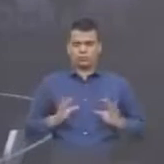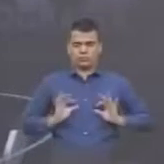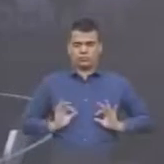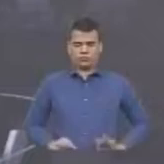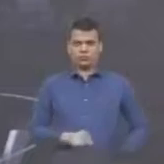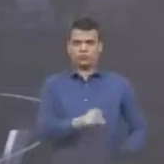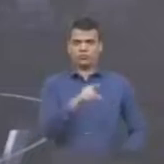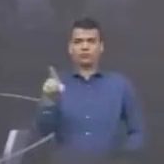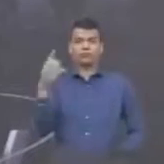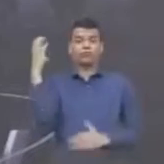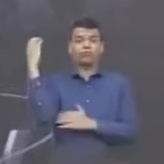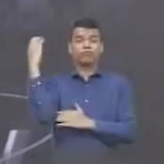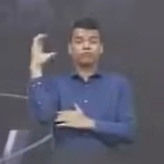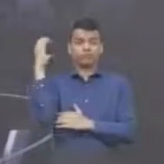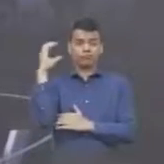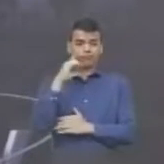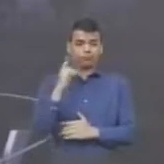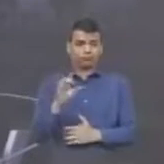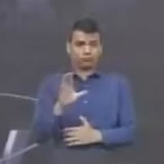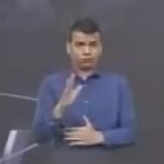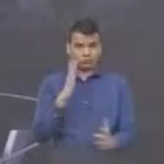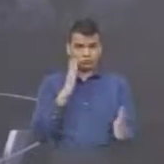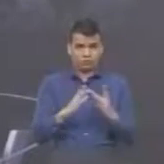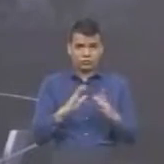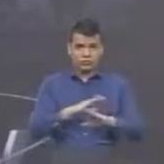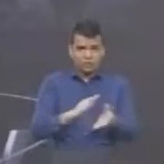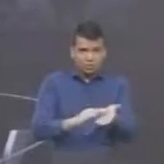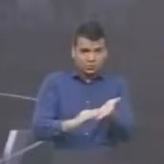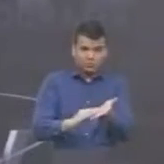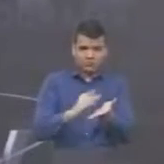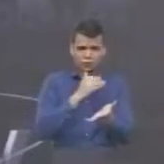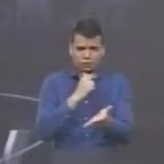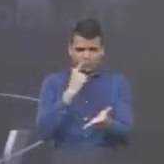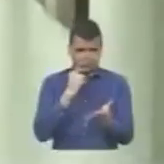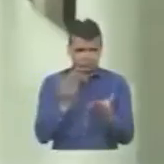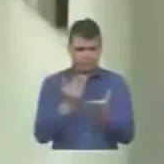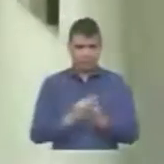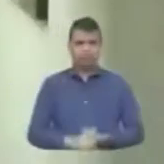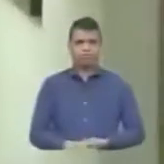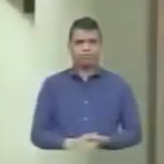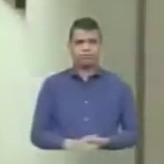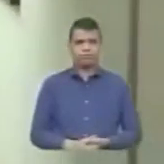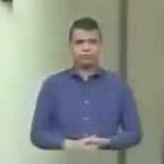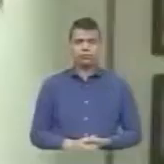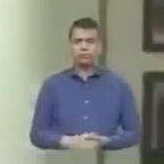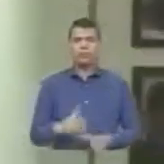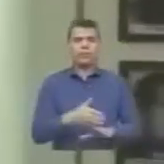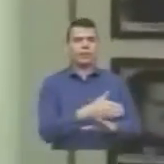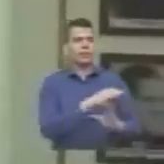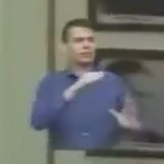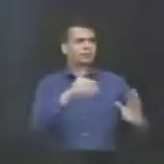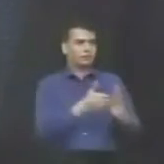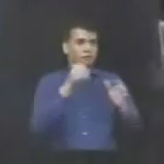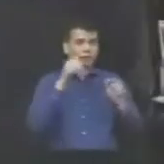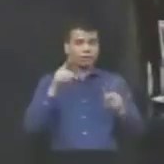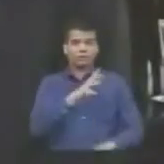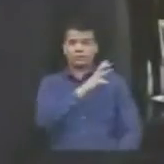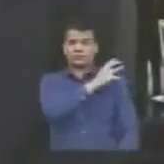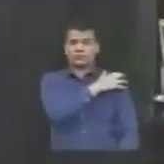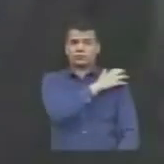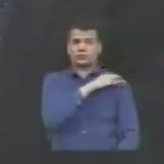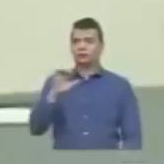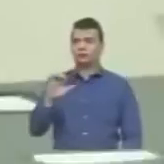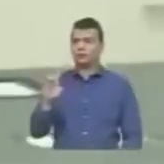militares en todo el país, que reiteramos, no se ha hecho este reajuste. La denuncia la hace el propio general